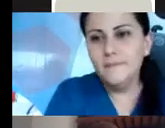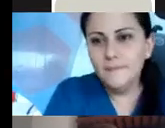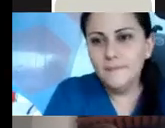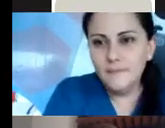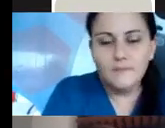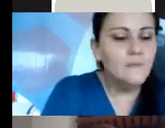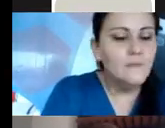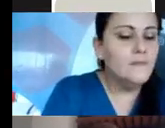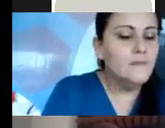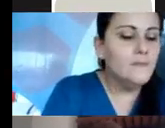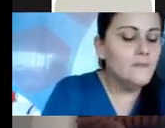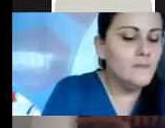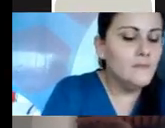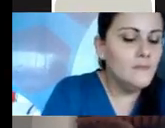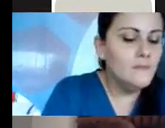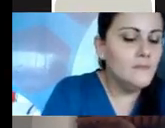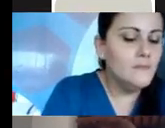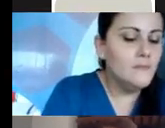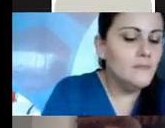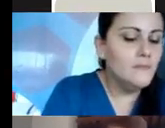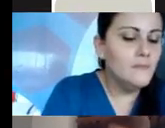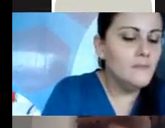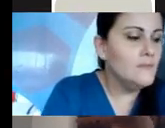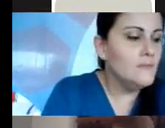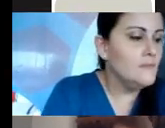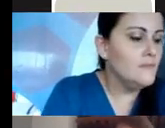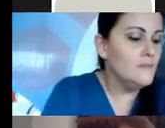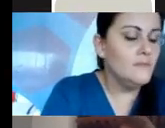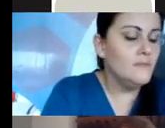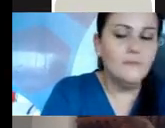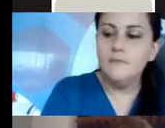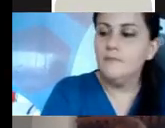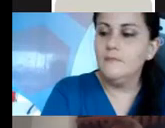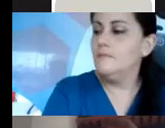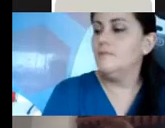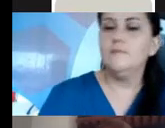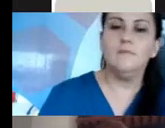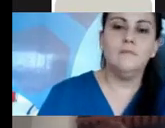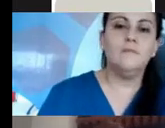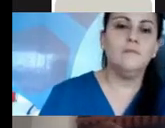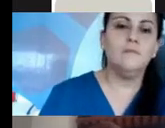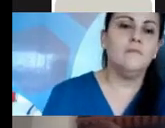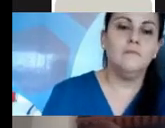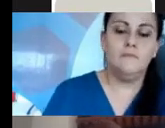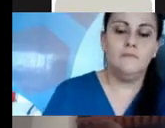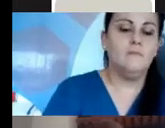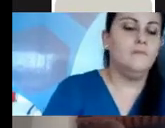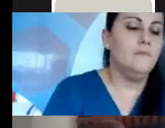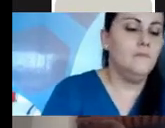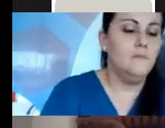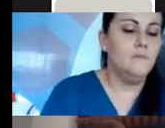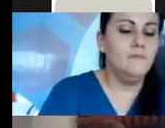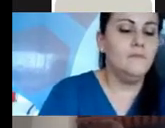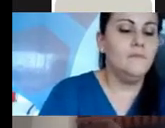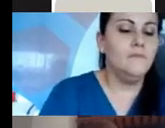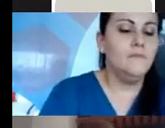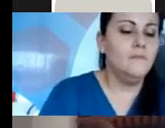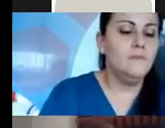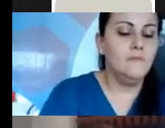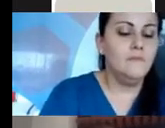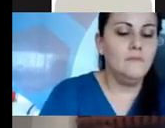que el paciente cuando golpea no se lastime en él. Esta es una muy buena solución y que se está utilizando cada vez